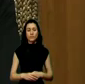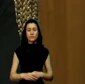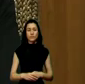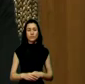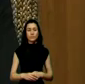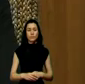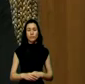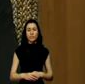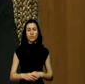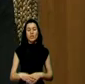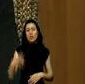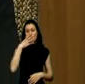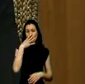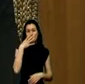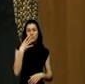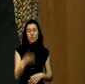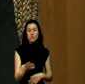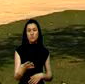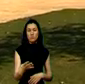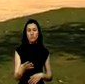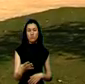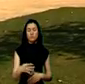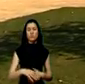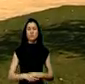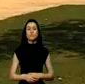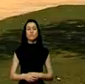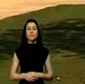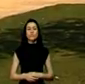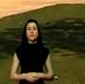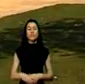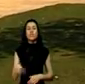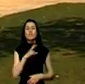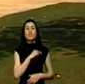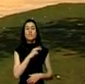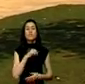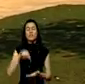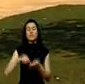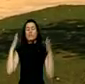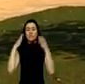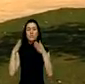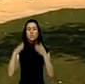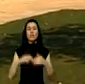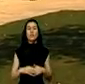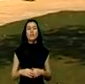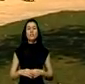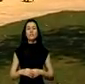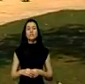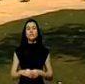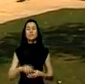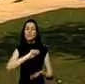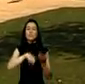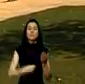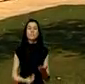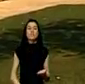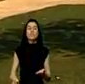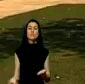Alicante, para los próximos cuatro años. El concejal de atención urbana, Andrés Llorens, ha confirmado la renovación de la contrata con esta empresa